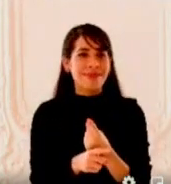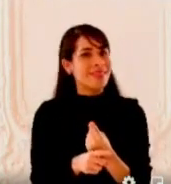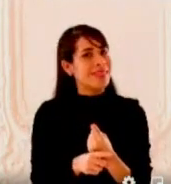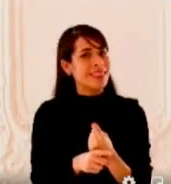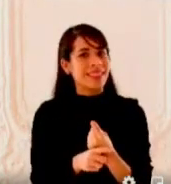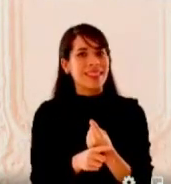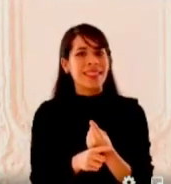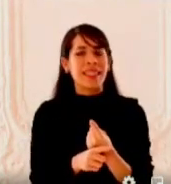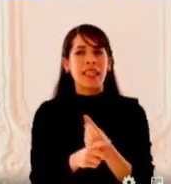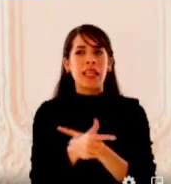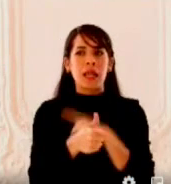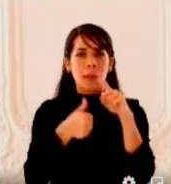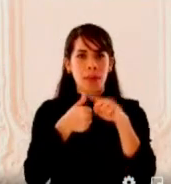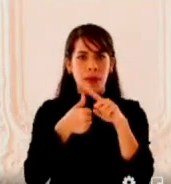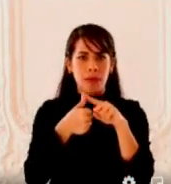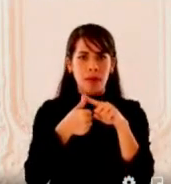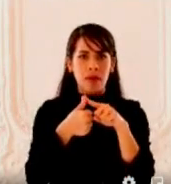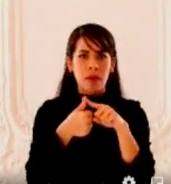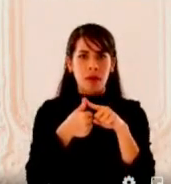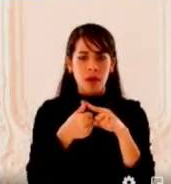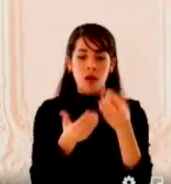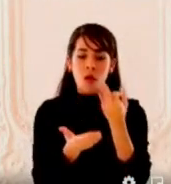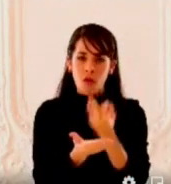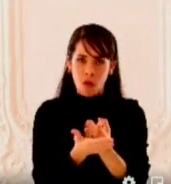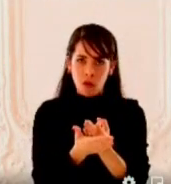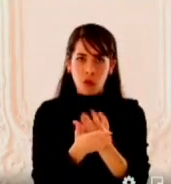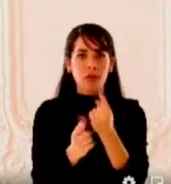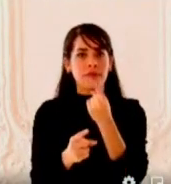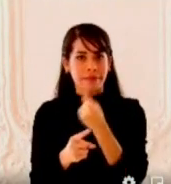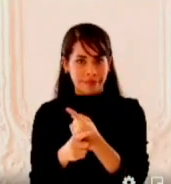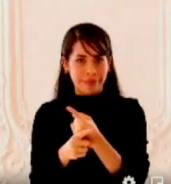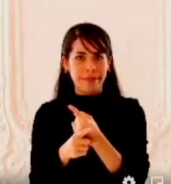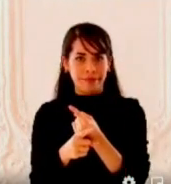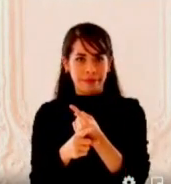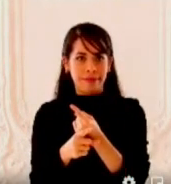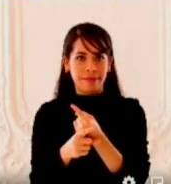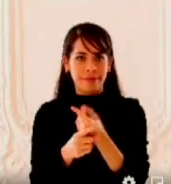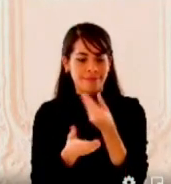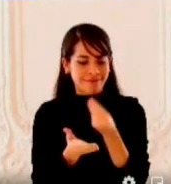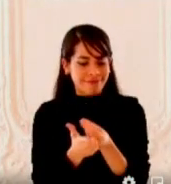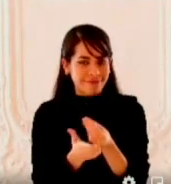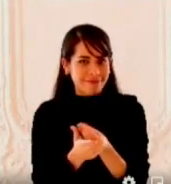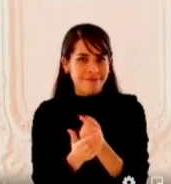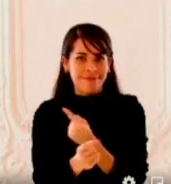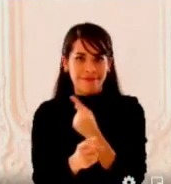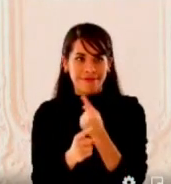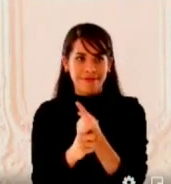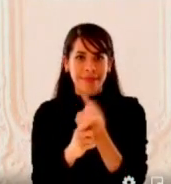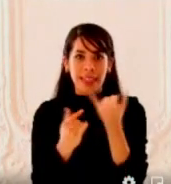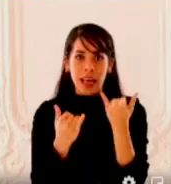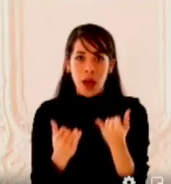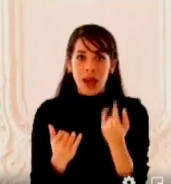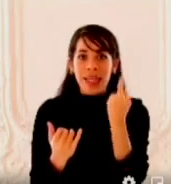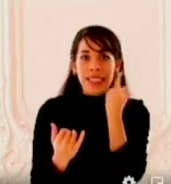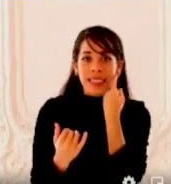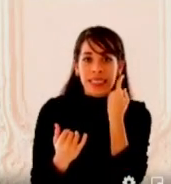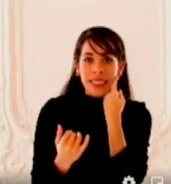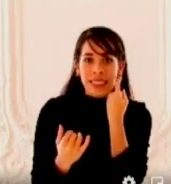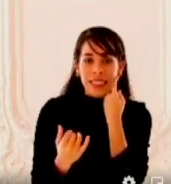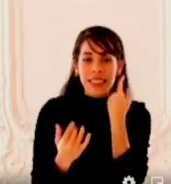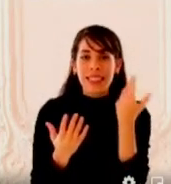primer paso es que haya un presupuesto adecuado para eso. En épocas recientes se está utilizando el presupuesto de